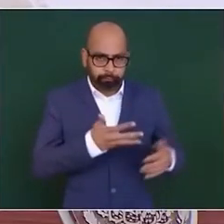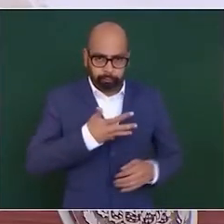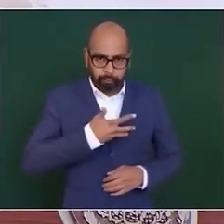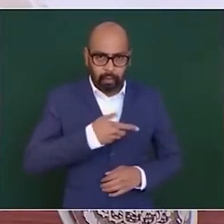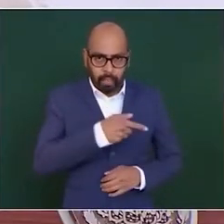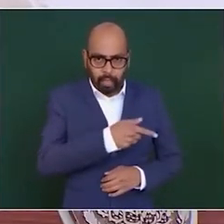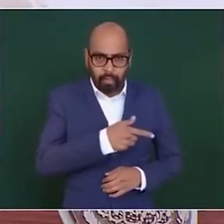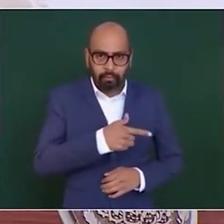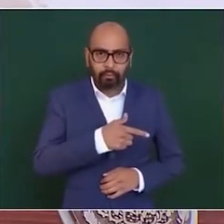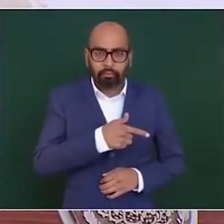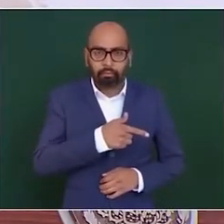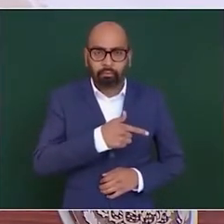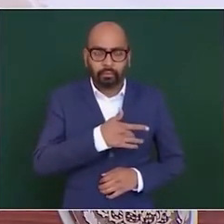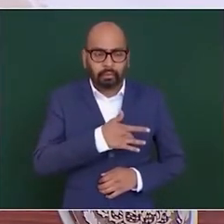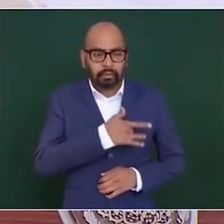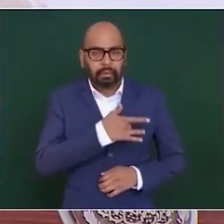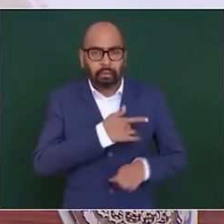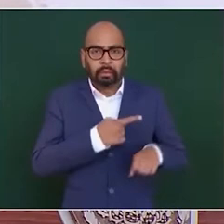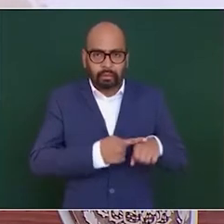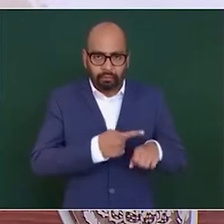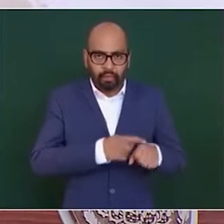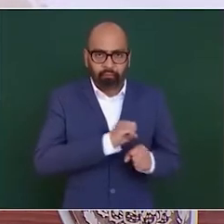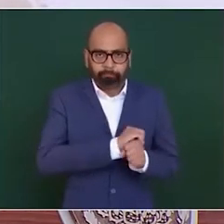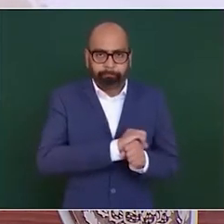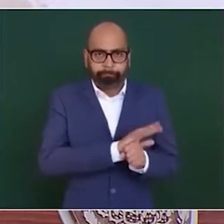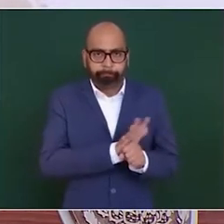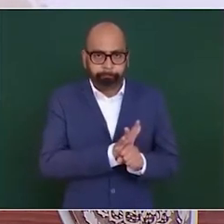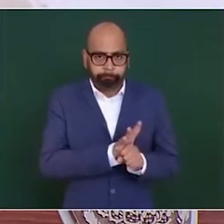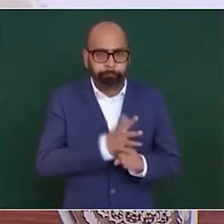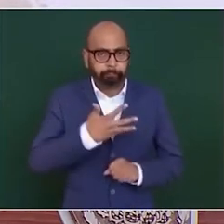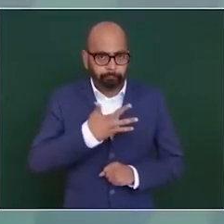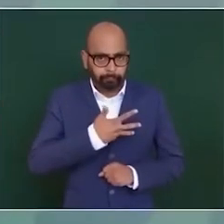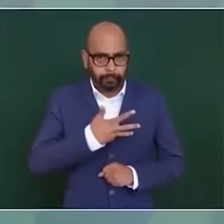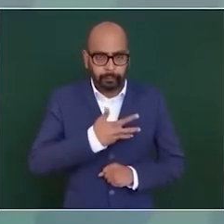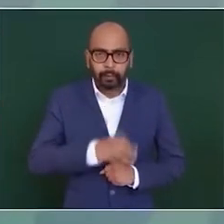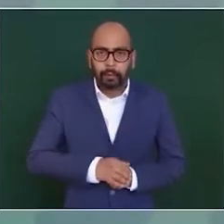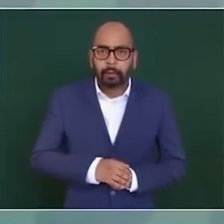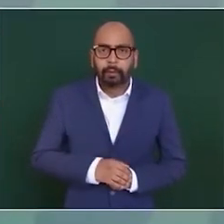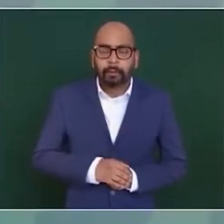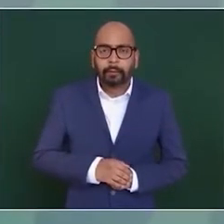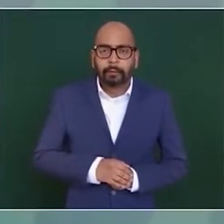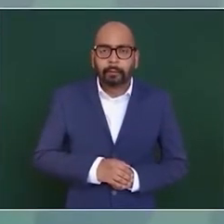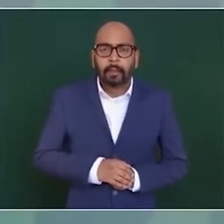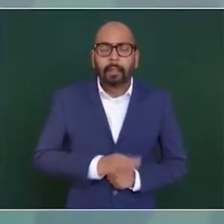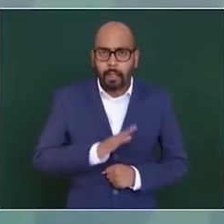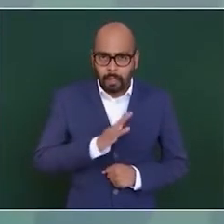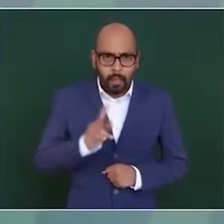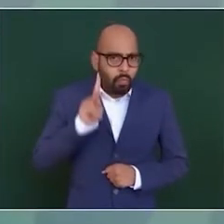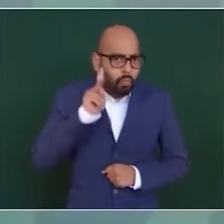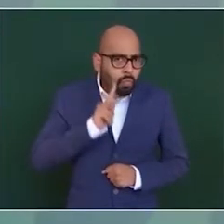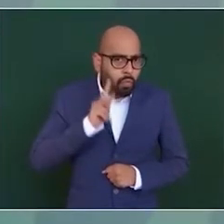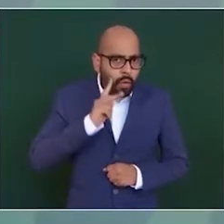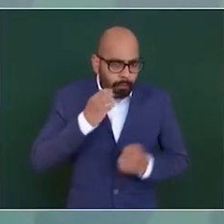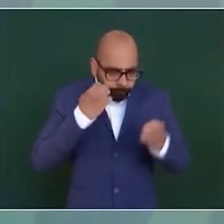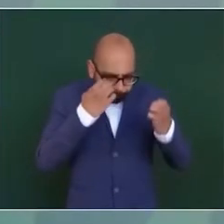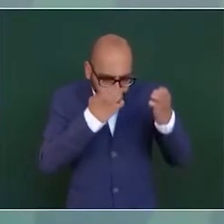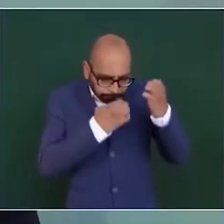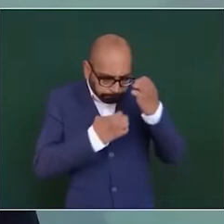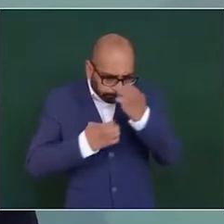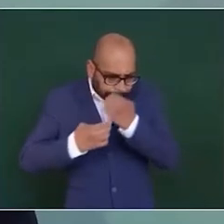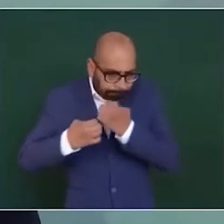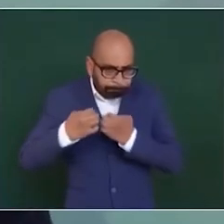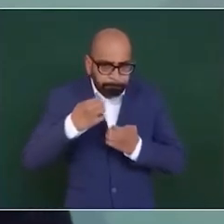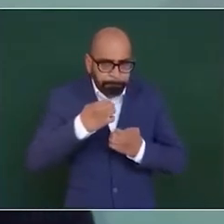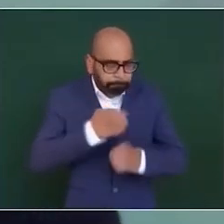con síntomas de COVID y le hicieron la prueba y